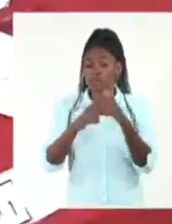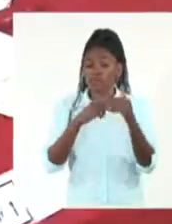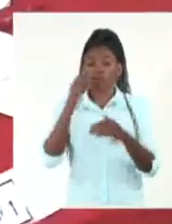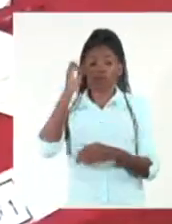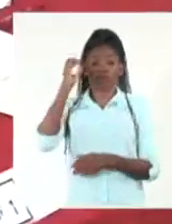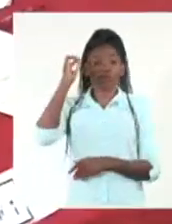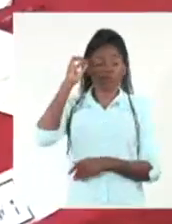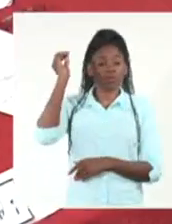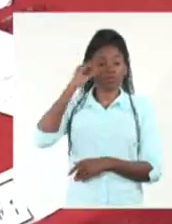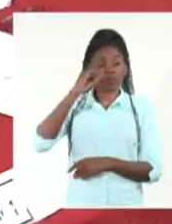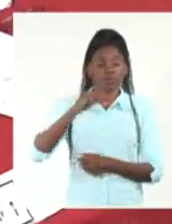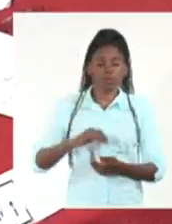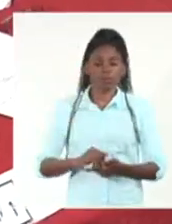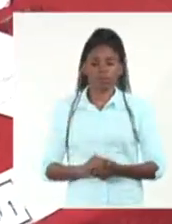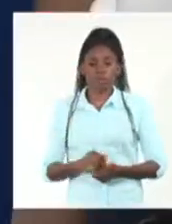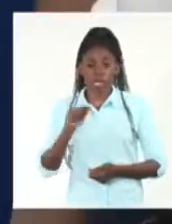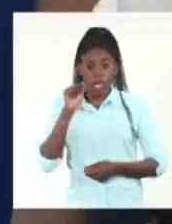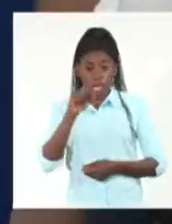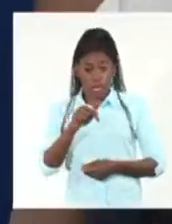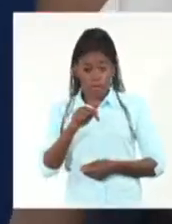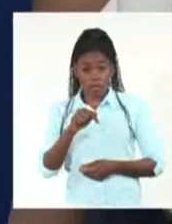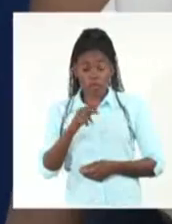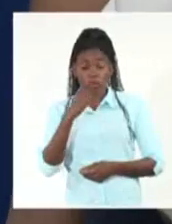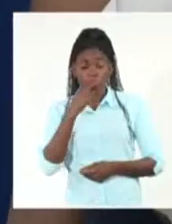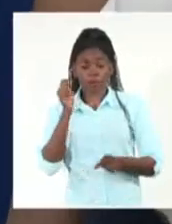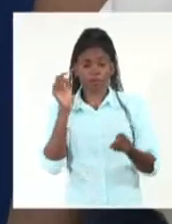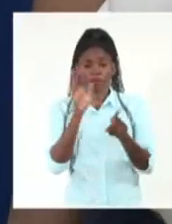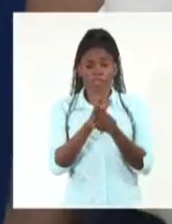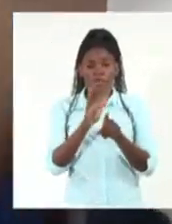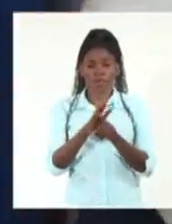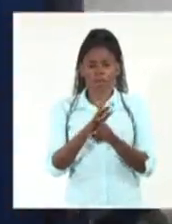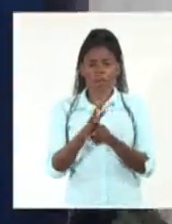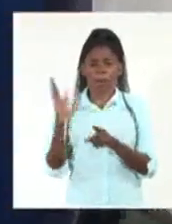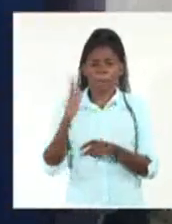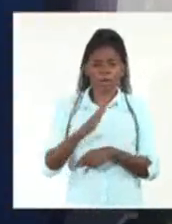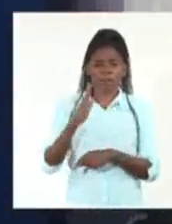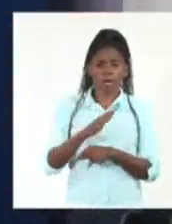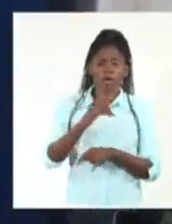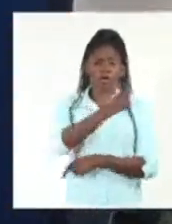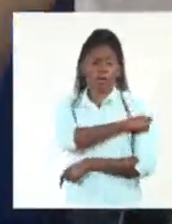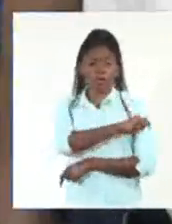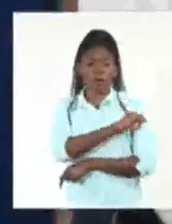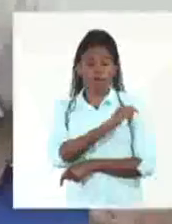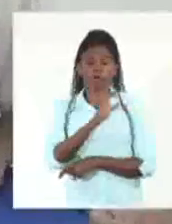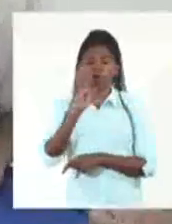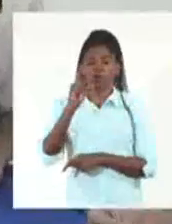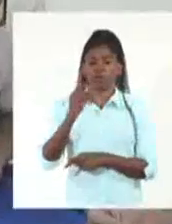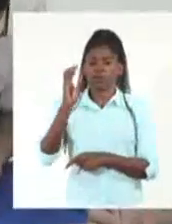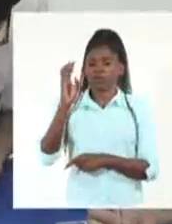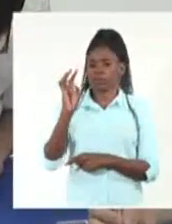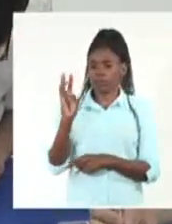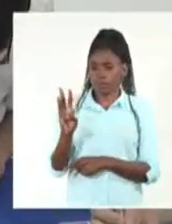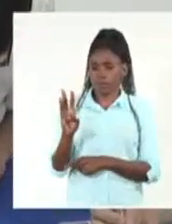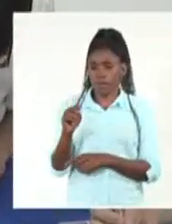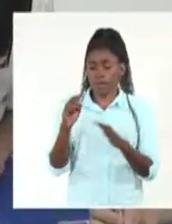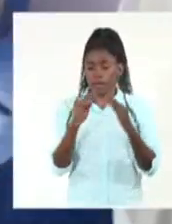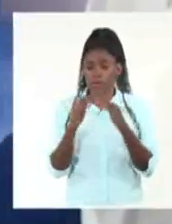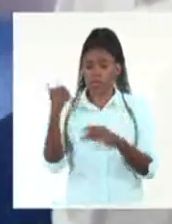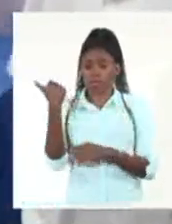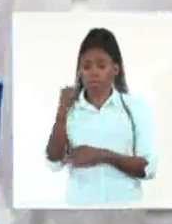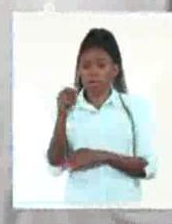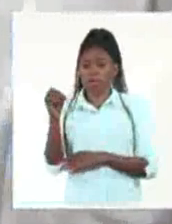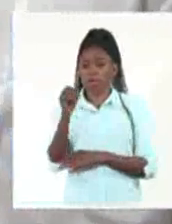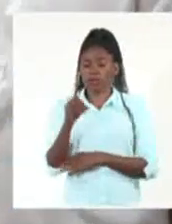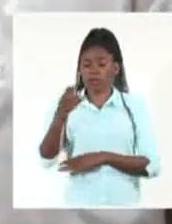conciencia. Este ejercicio cívico desde muy temprano convocó a los electores del colegio electoral número 3 de la circunscripción 10 en